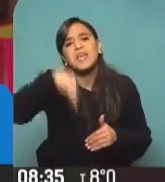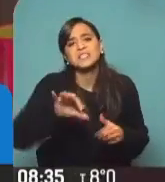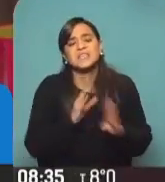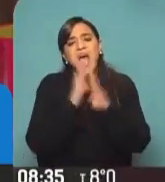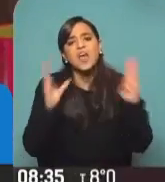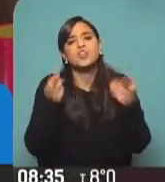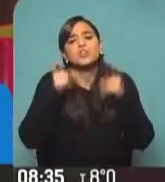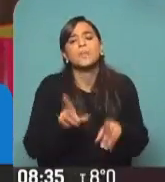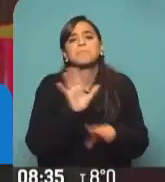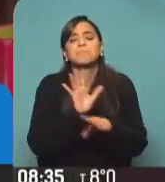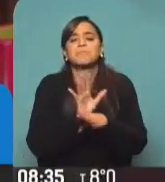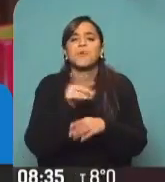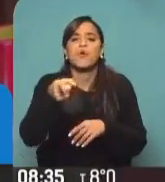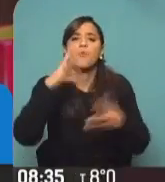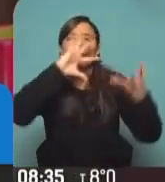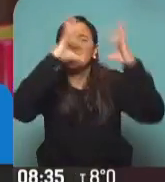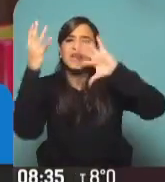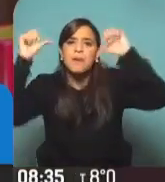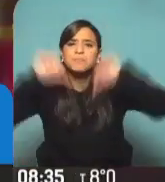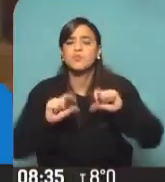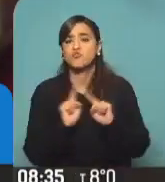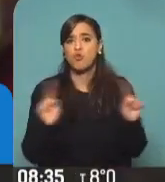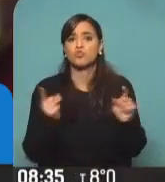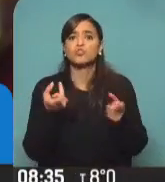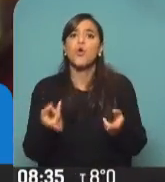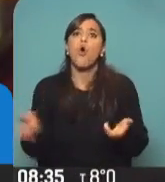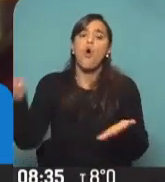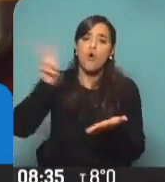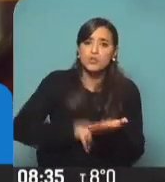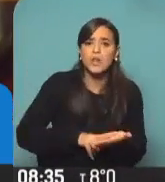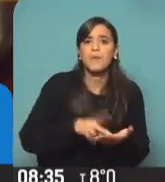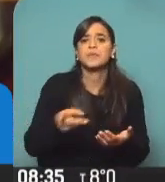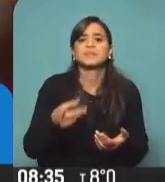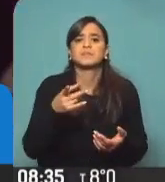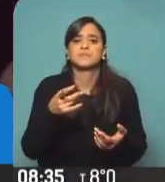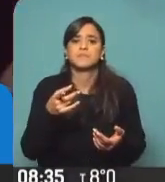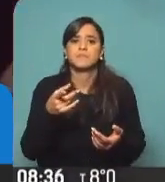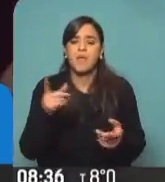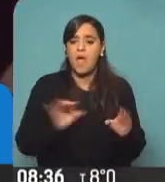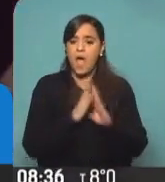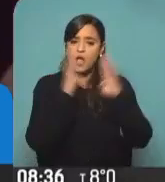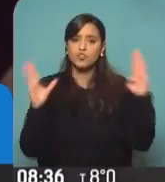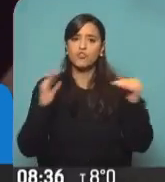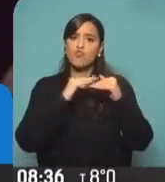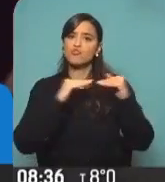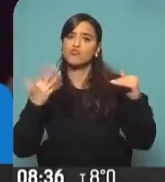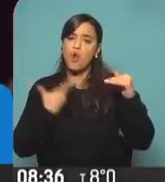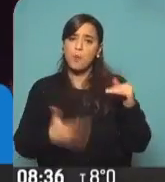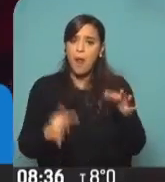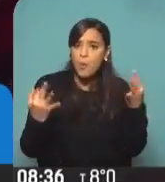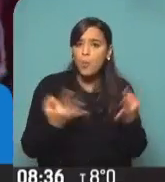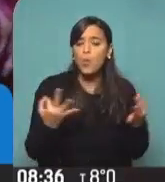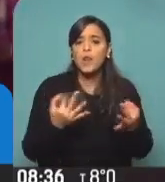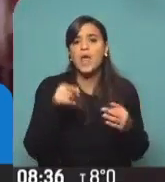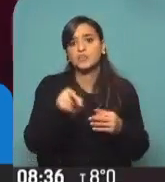no va a haber eventos agro climatológicos complicados con lo cual volveríamos a tener otra campaña de normal para buena y esto sí